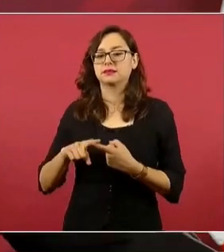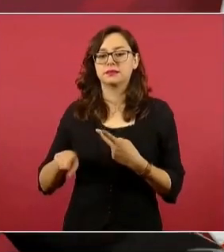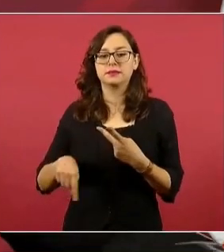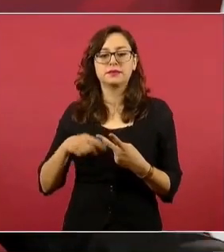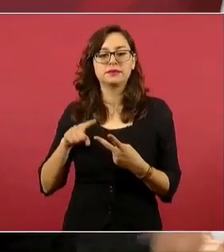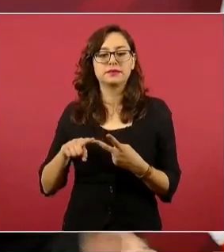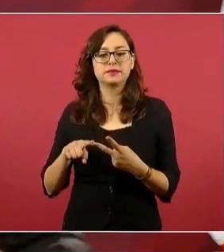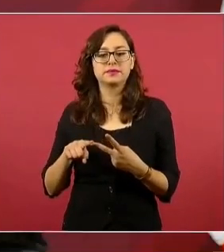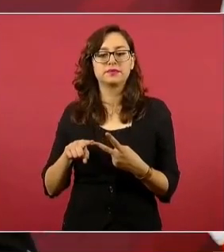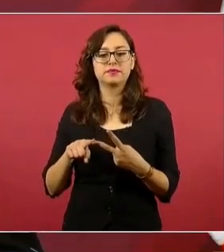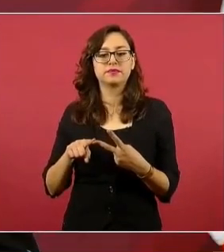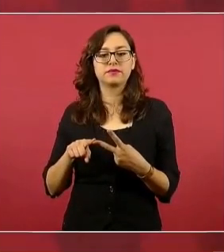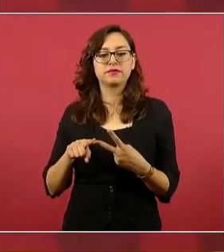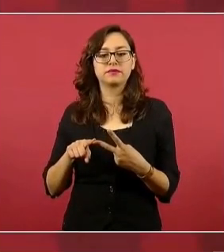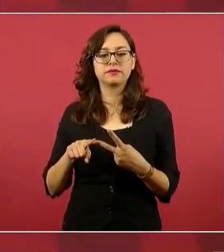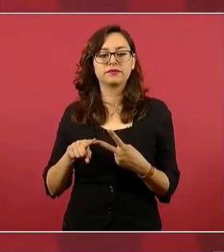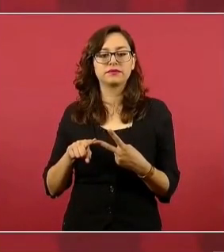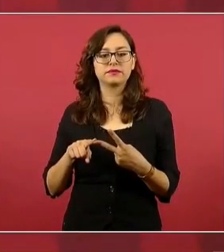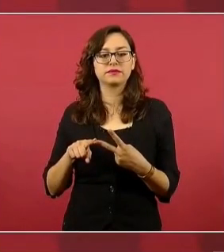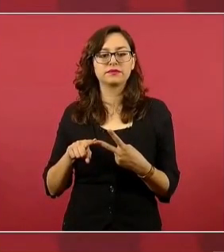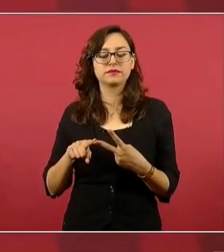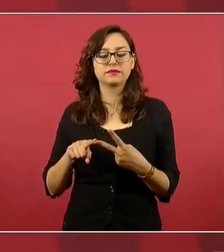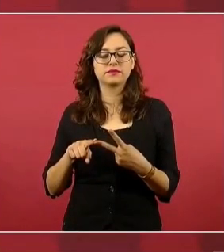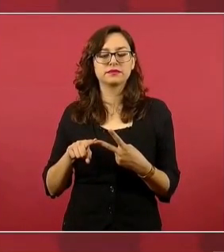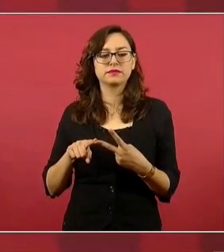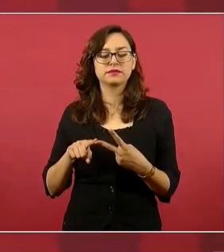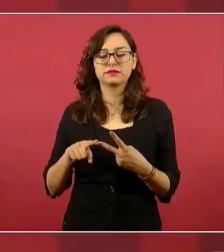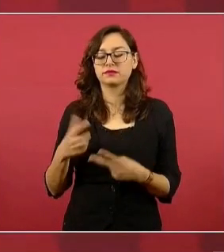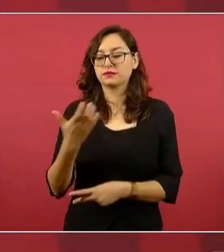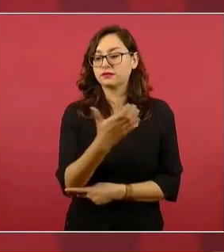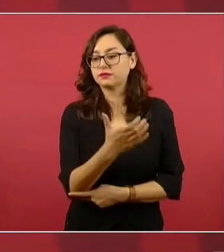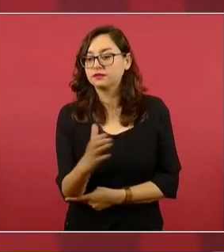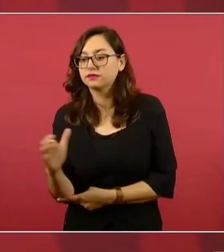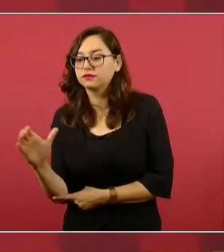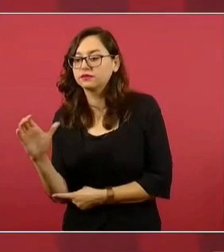con el movimiento campesino,